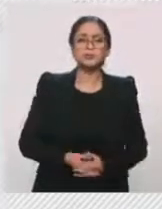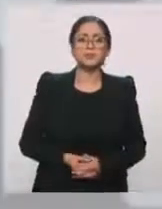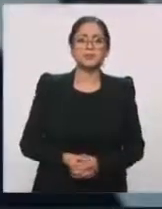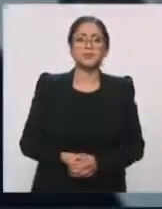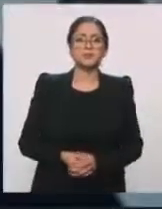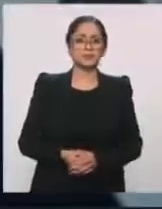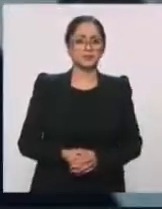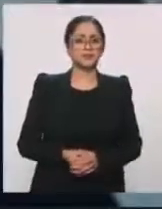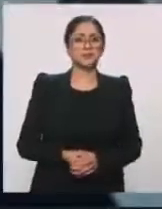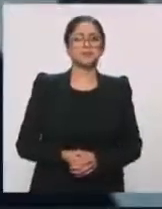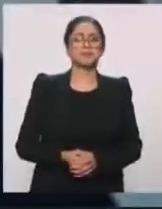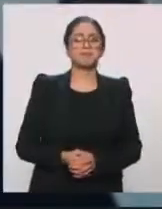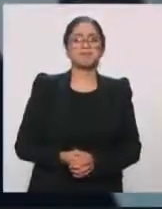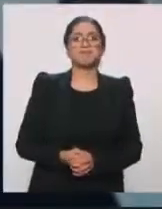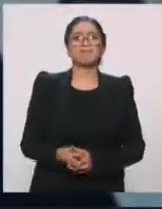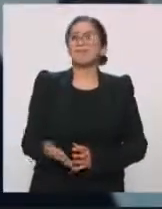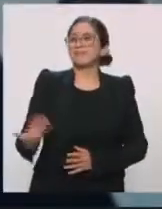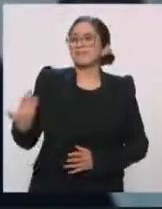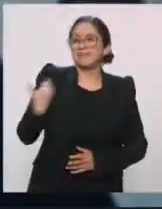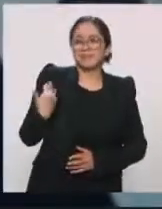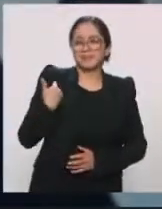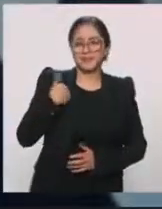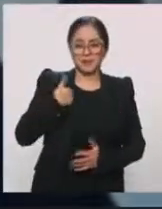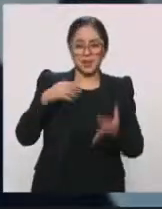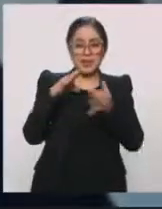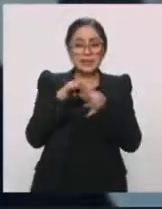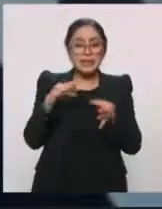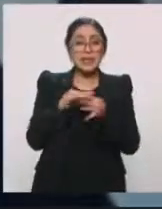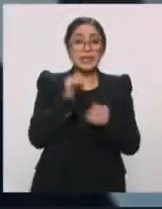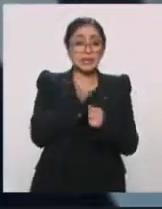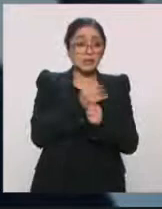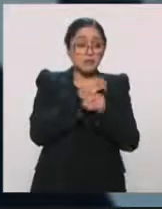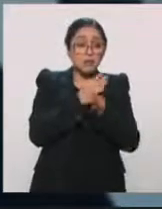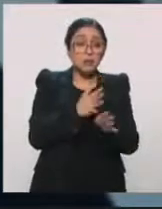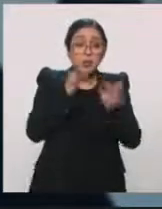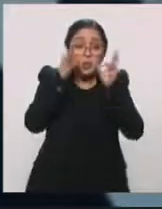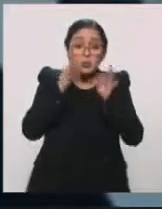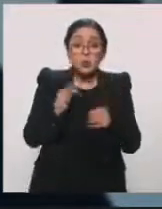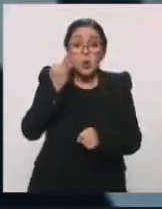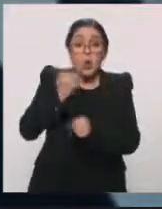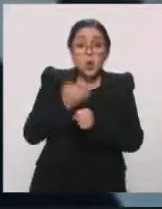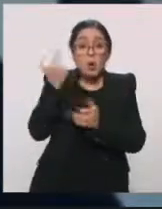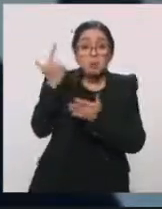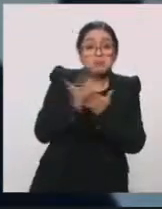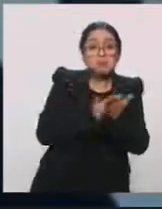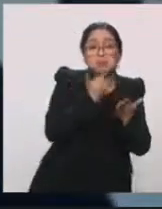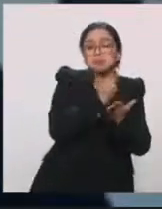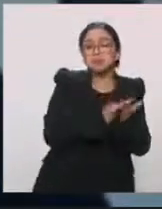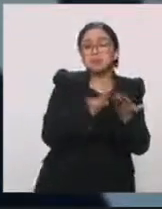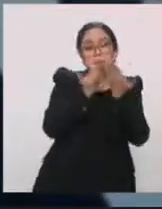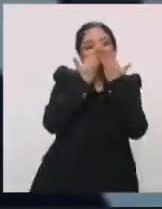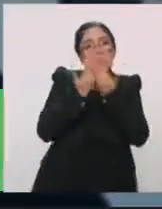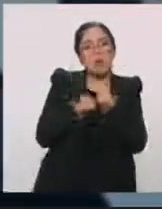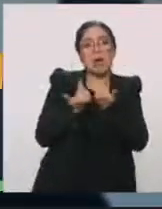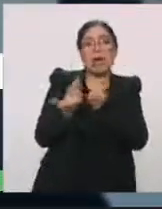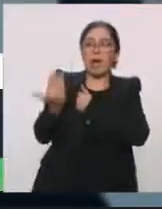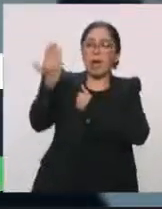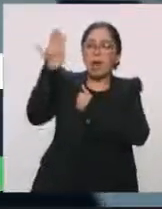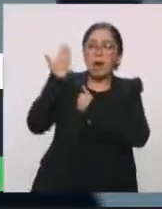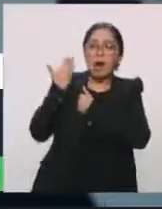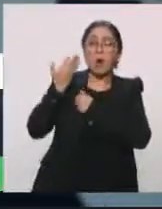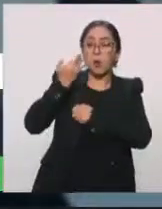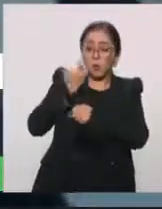Como decía, ahí estamos un poco cortos de información, ¿no? Digamos, en esa valoración más a detalle, no hay